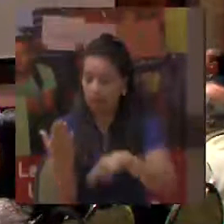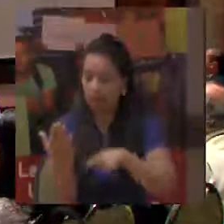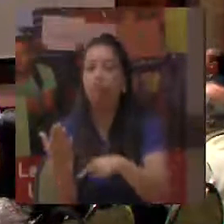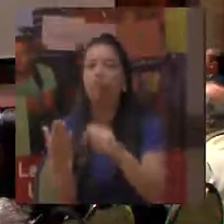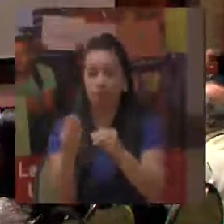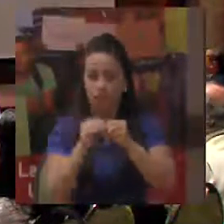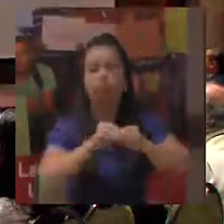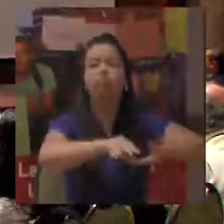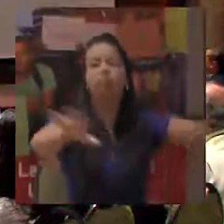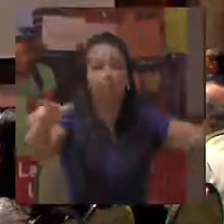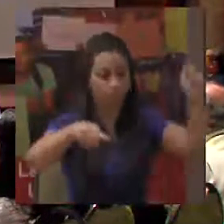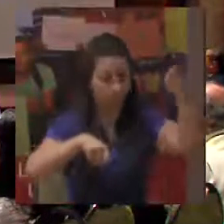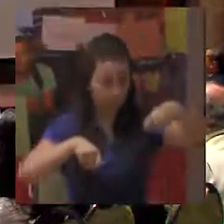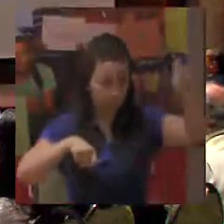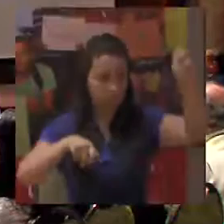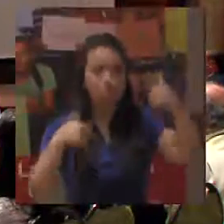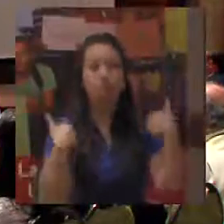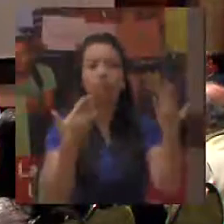reintegración.